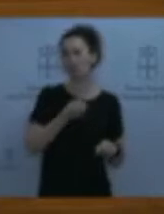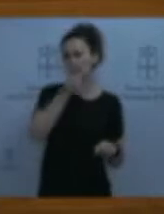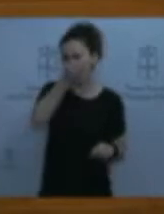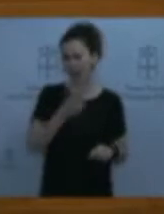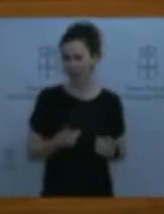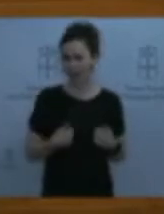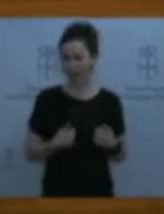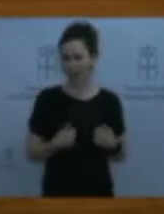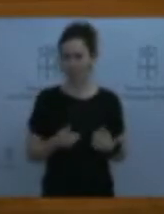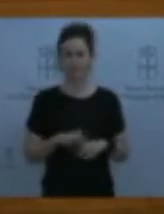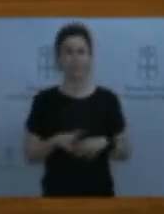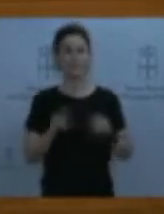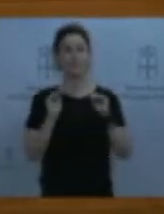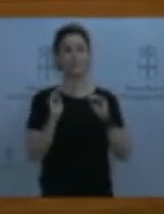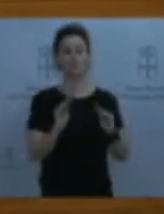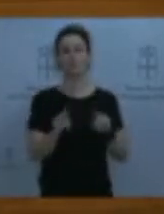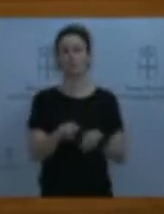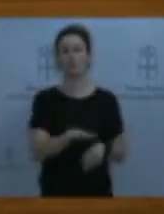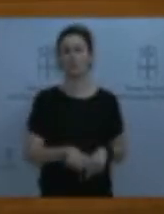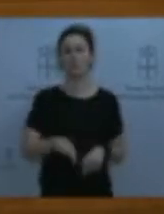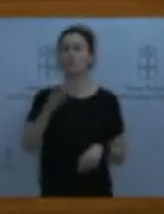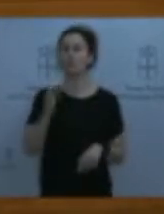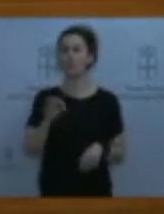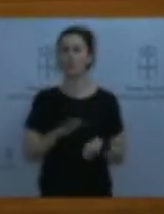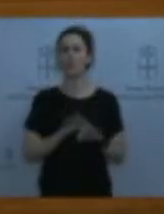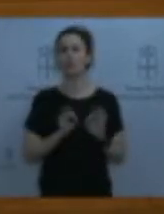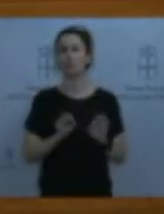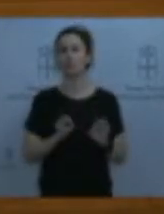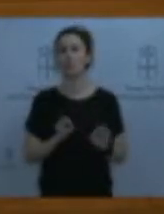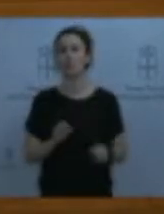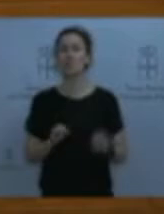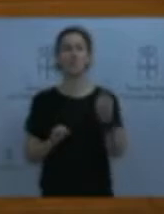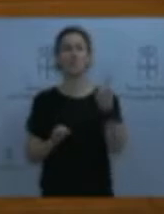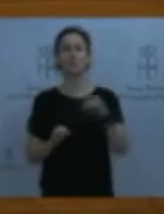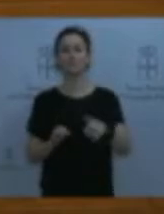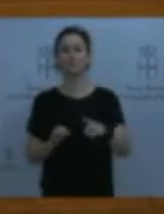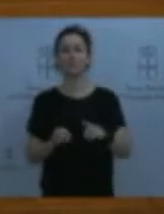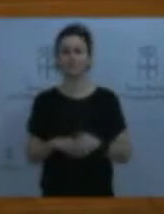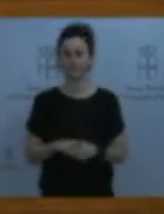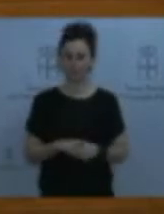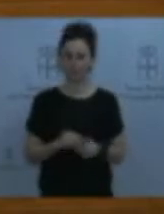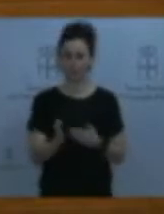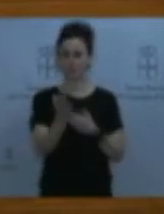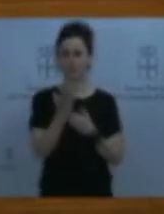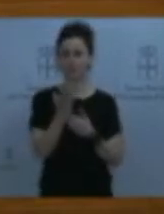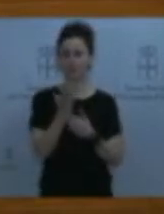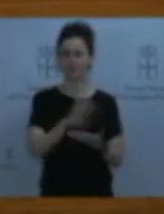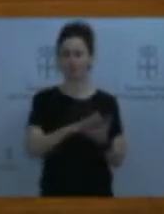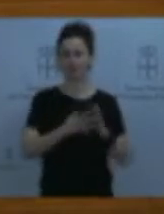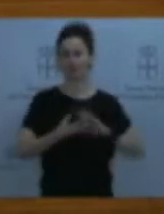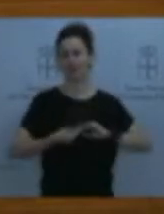no termine siendo, en lugar del distrito único, el partido único. Eso es lo que le resuelve el principal problema. Por eso usted nos trae propuestas que encajan muy